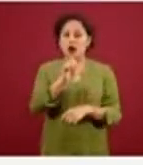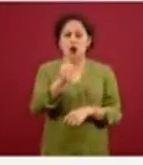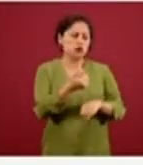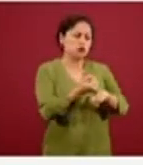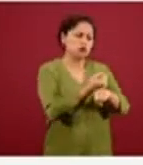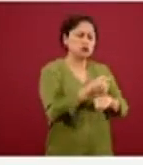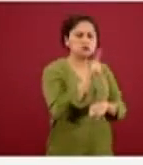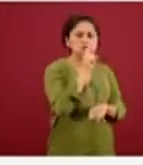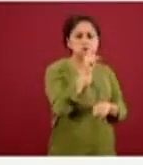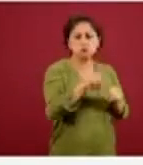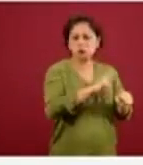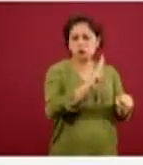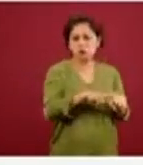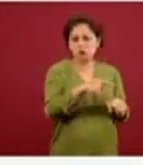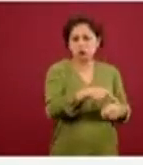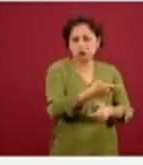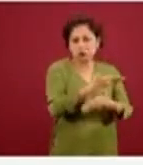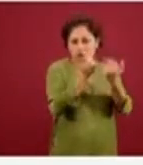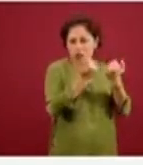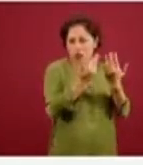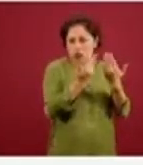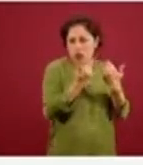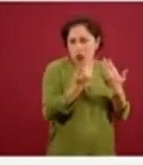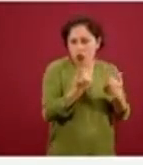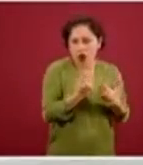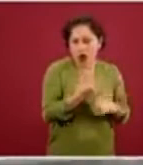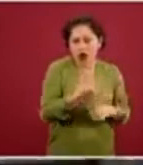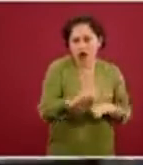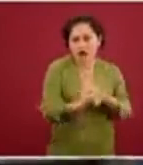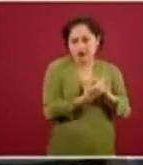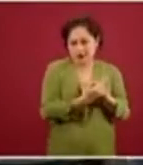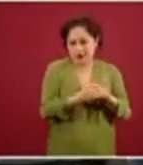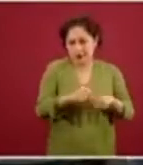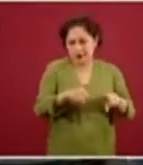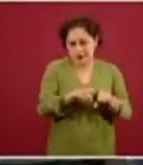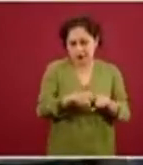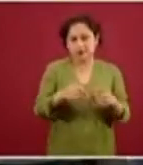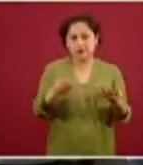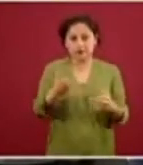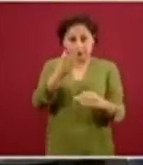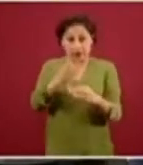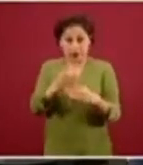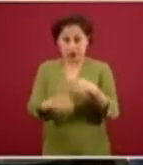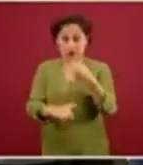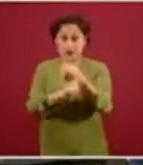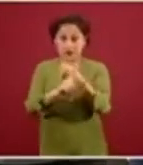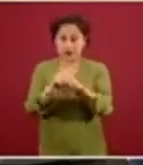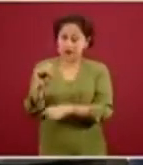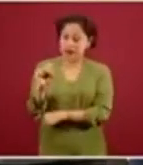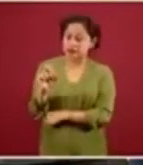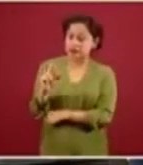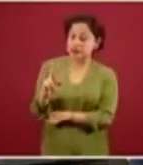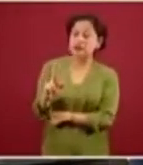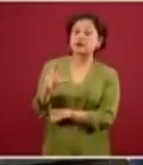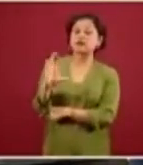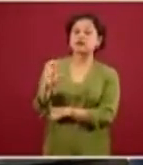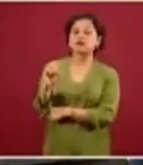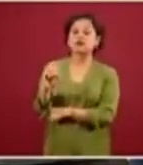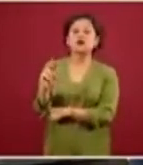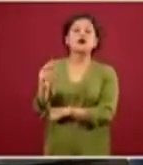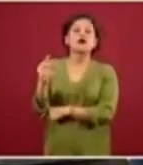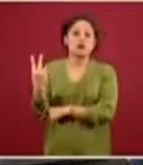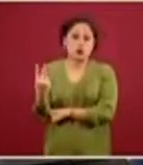contiene anticuerpos contra el SARS-CoV-2, que es el virus que origina COVID-19, pueda ser efectivo